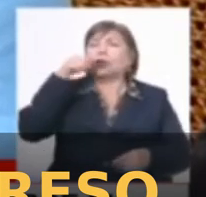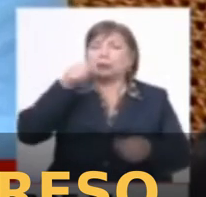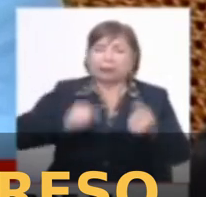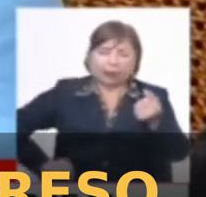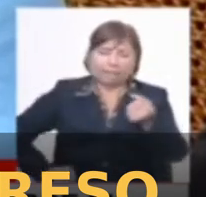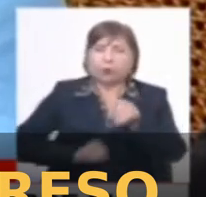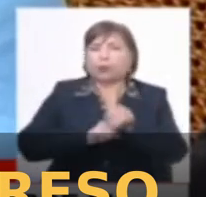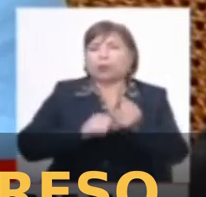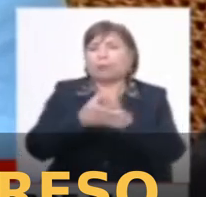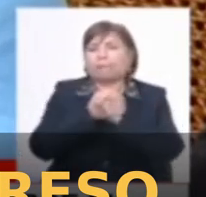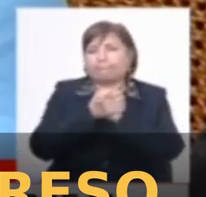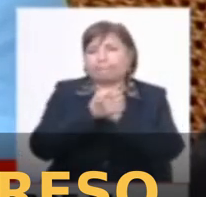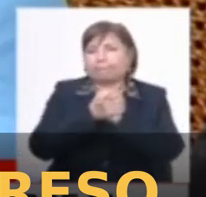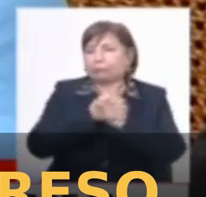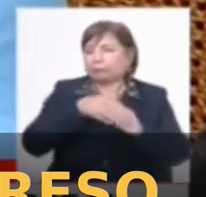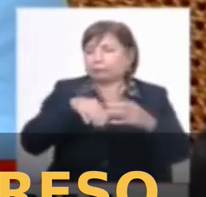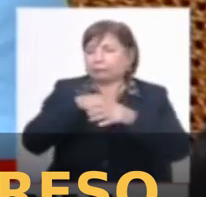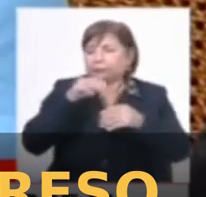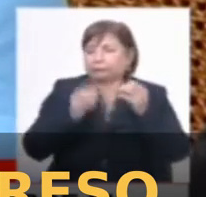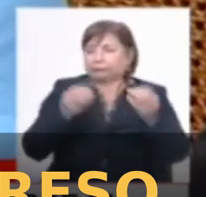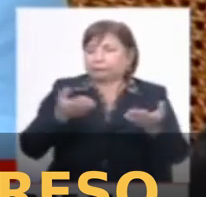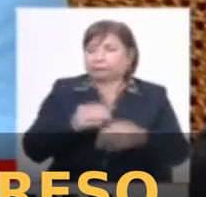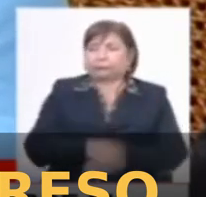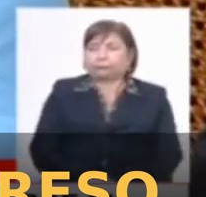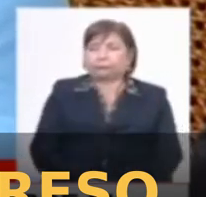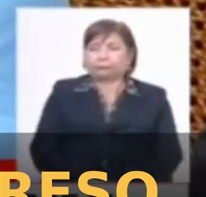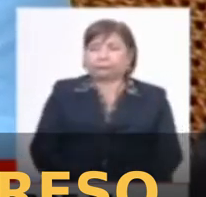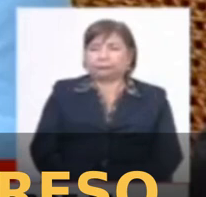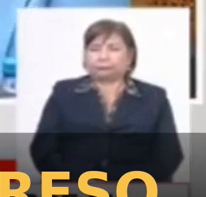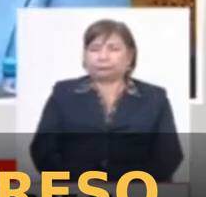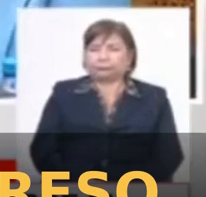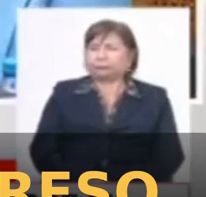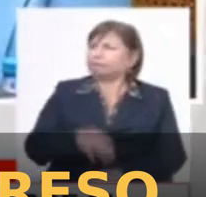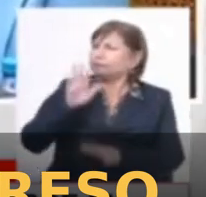apoyar a un amigo que se encontraba en desgracia en ese momento. ¿Usted pudo